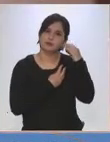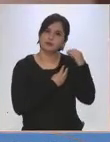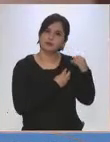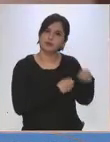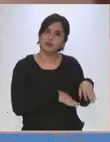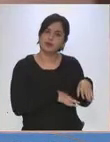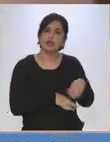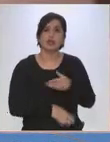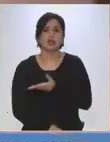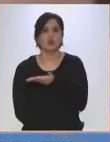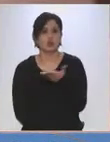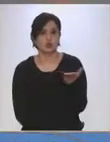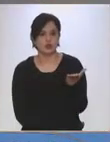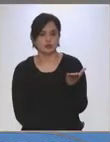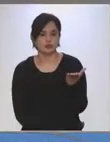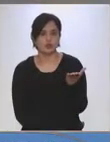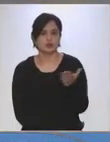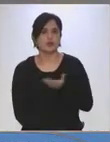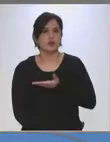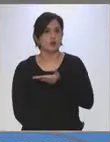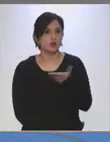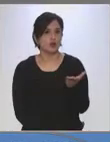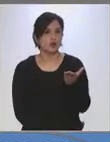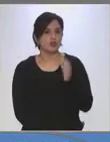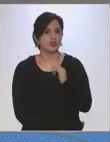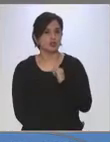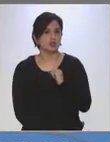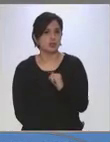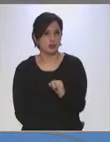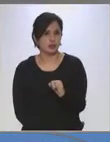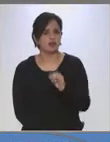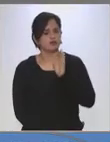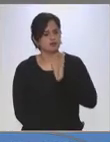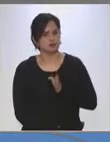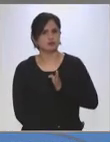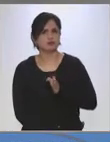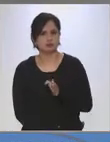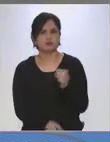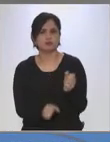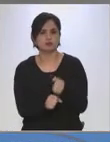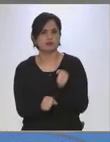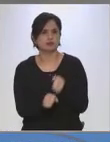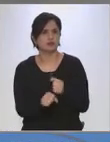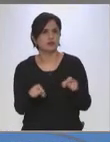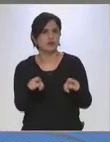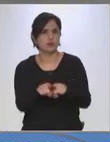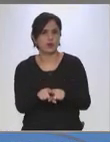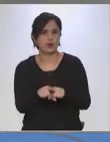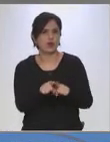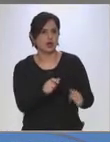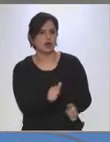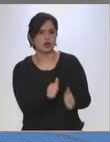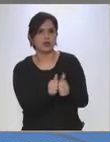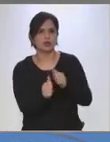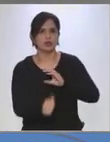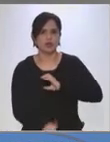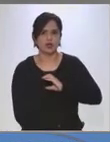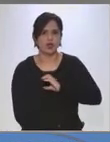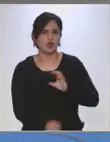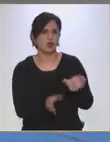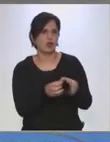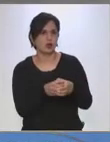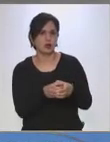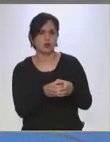ustedes ustedes como siempre siguen trabajando junto a sus entrenadores de equipos